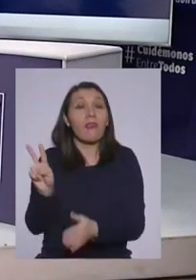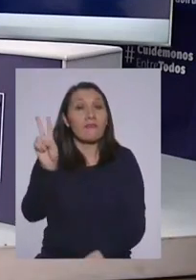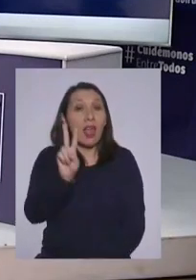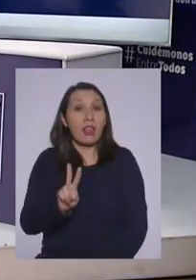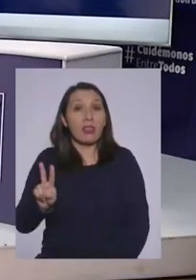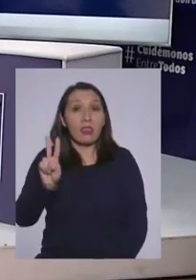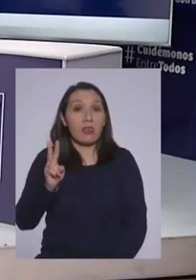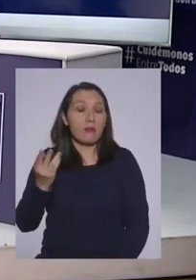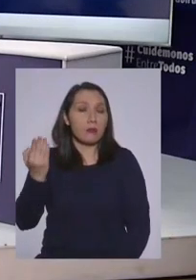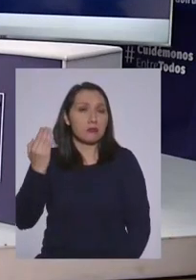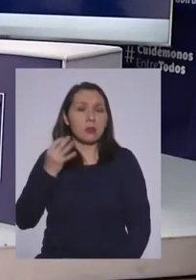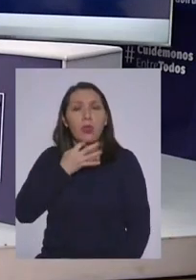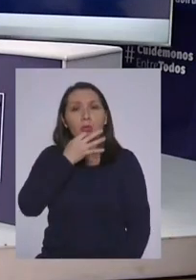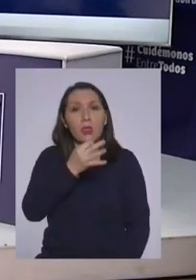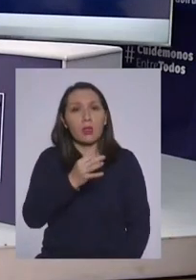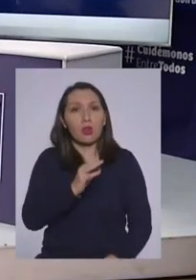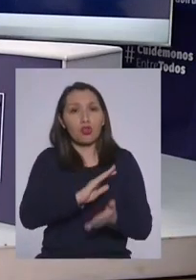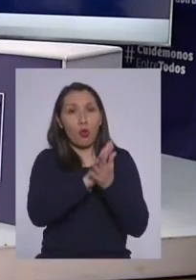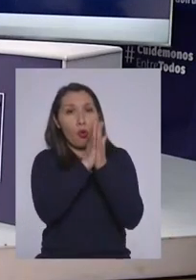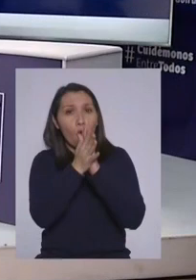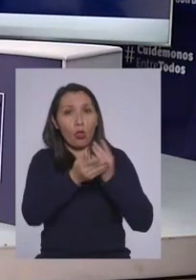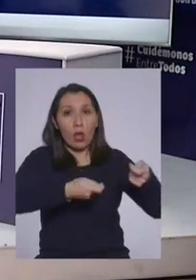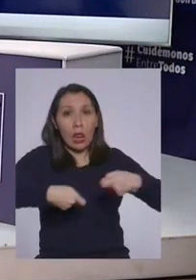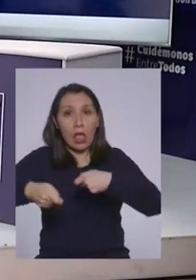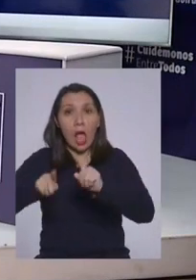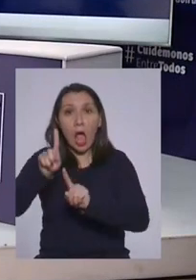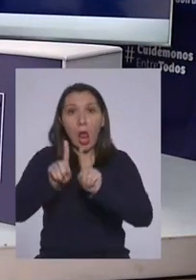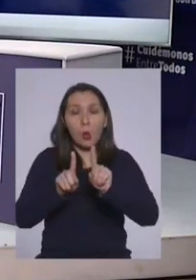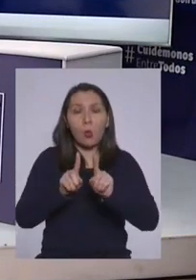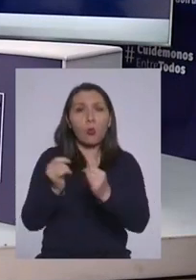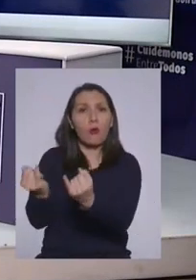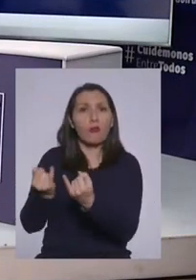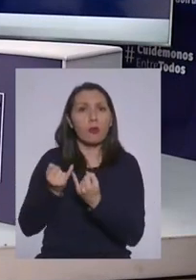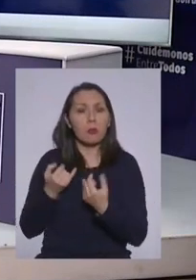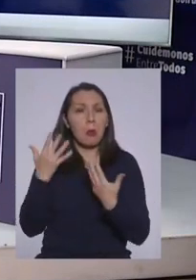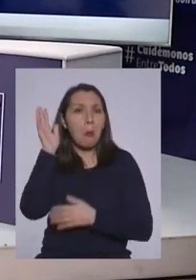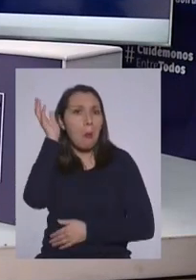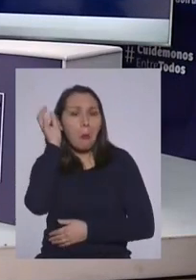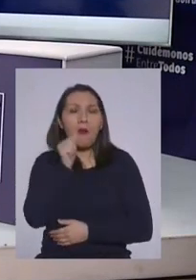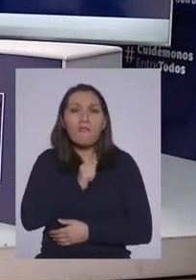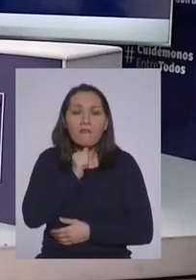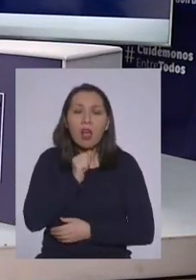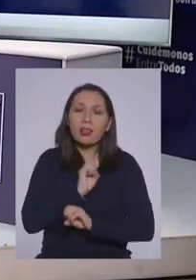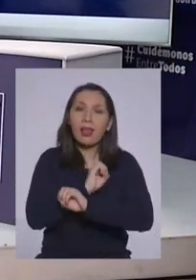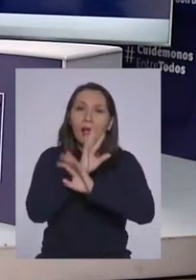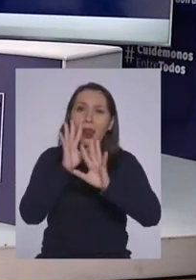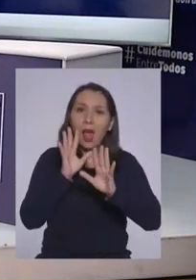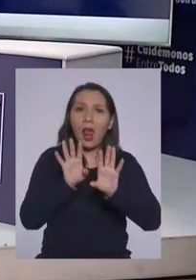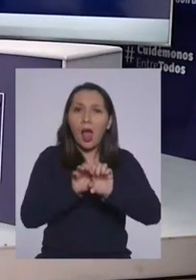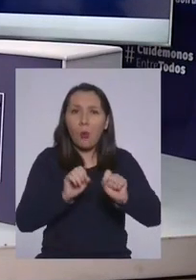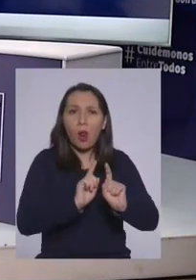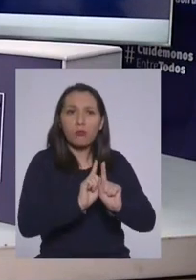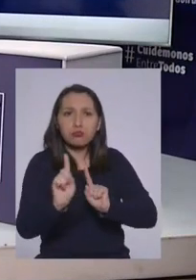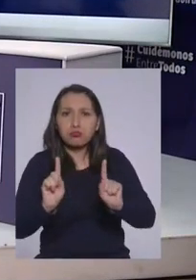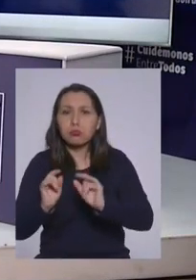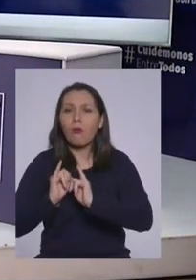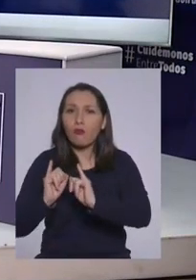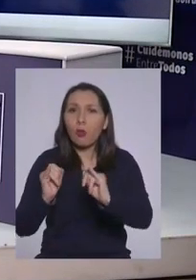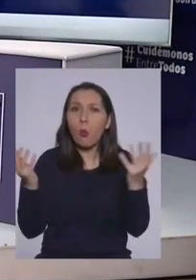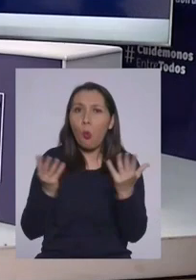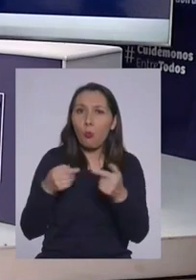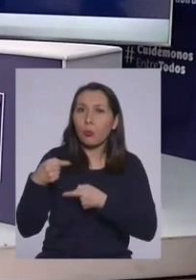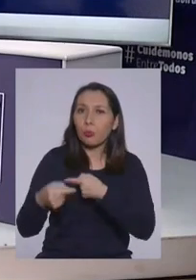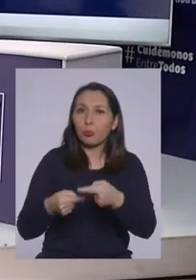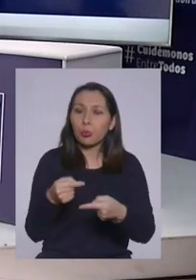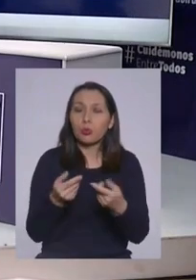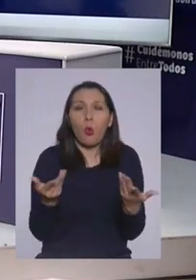en las últimas horas ha señalado que no todos los locatarios de algunos comercios han recibido instrucciones, que faltó más coordinación en todo este proceso.